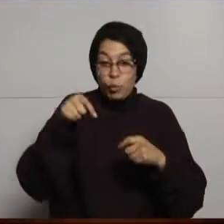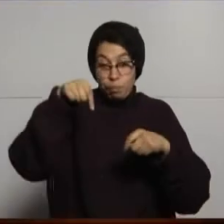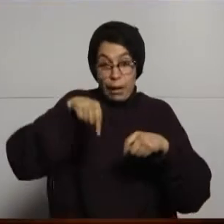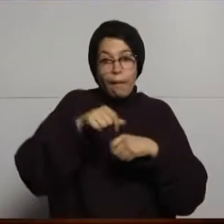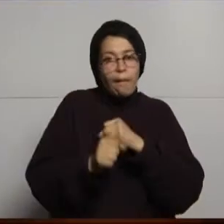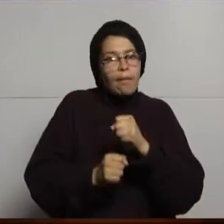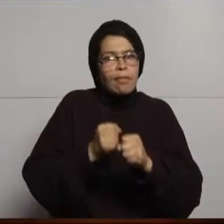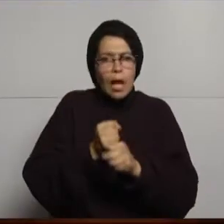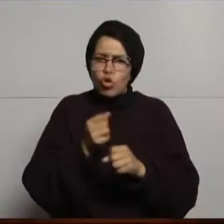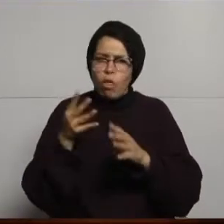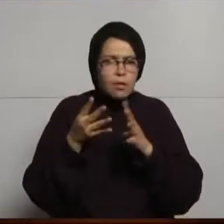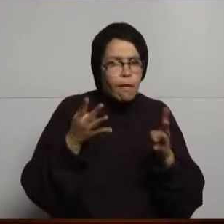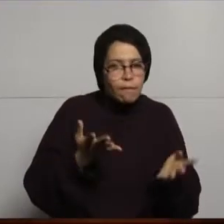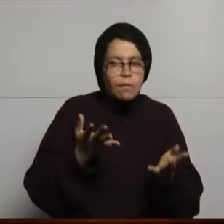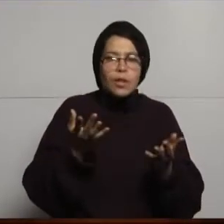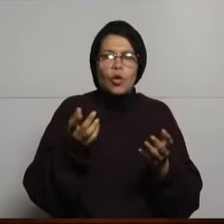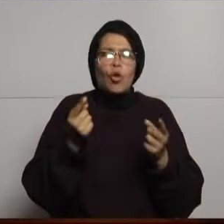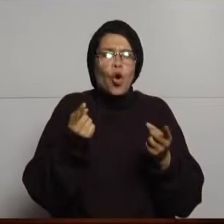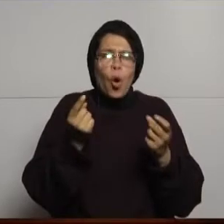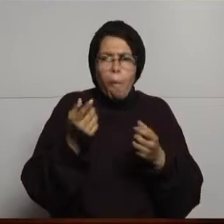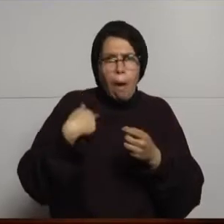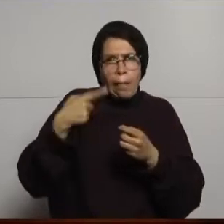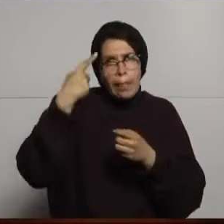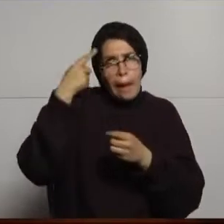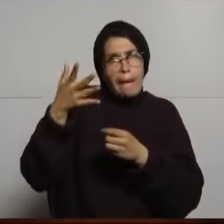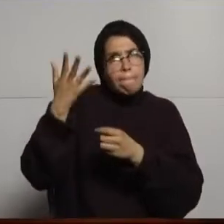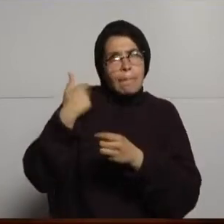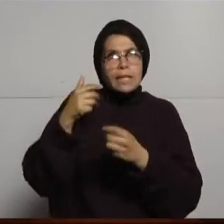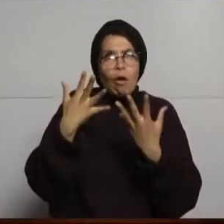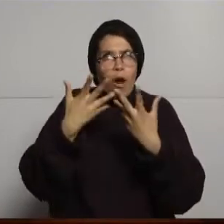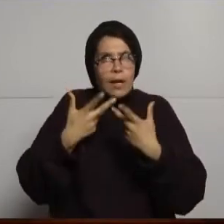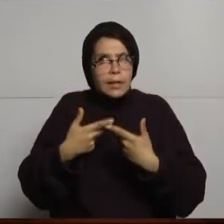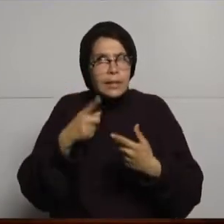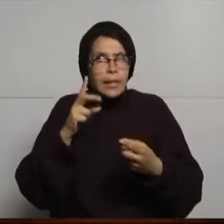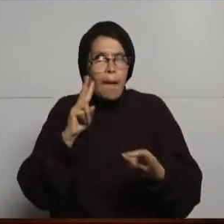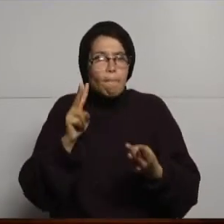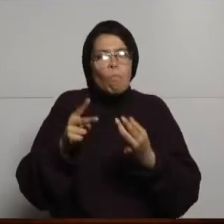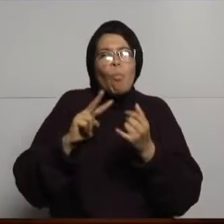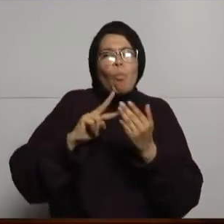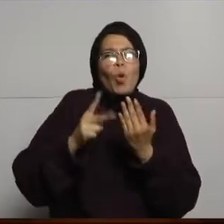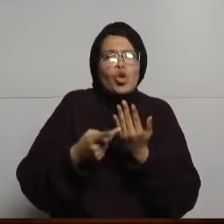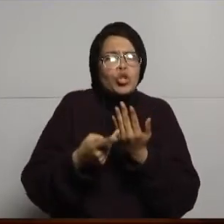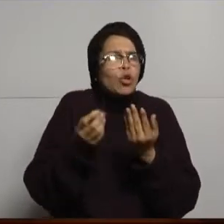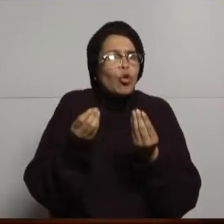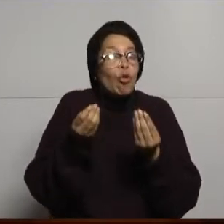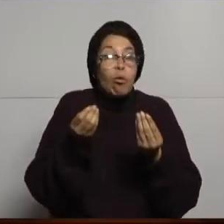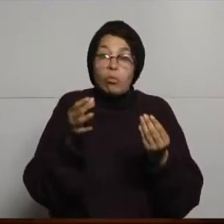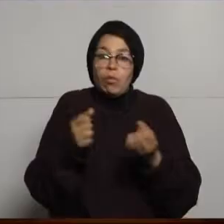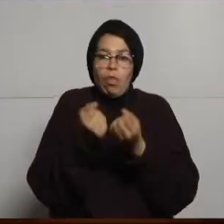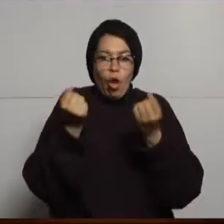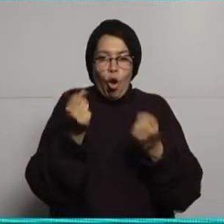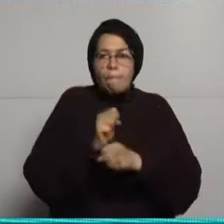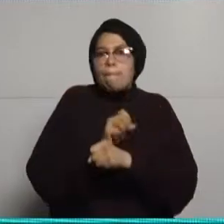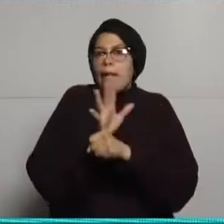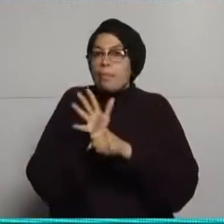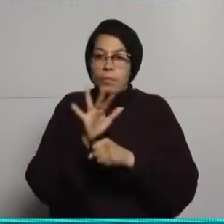que uno va teniendo cuando coordina un proyecto así, nos encontramos en este tema de la pandemia. Nosotros ya con